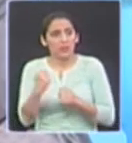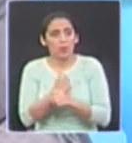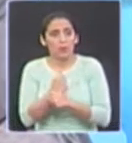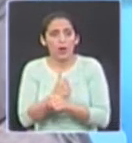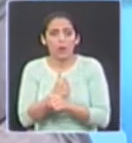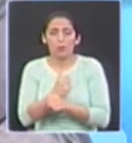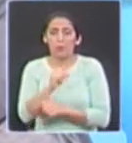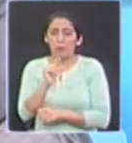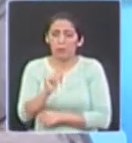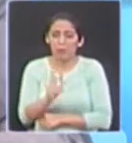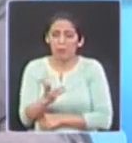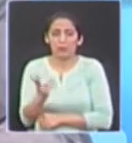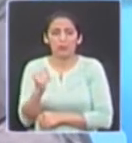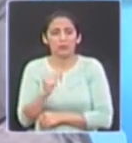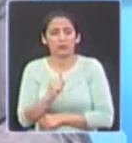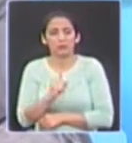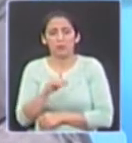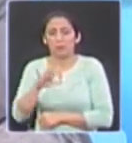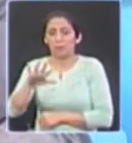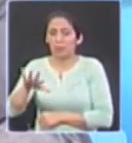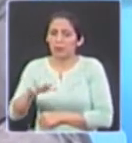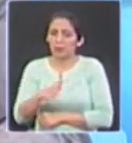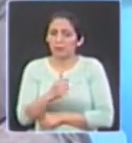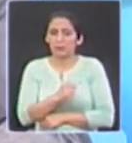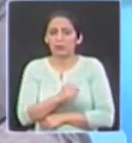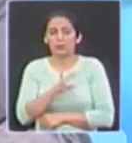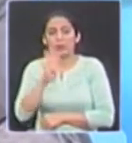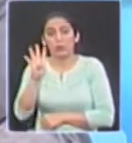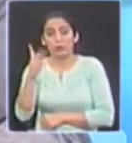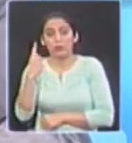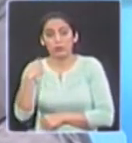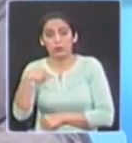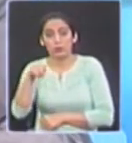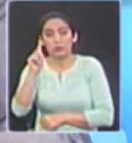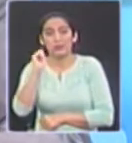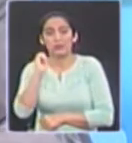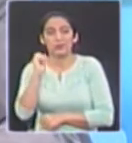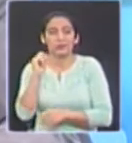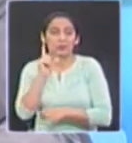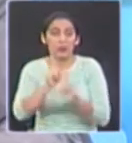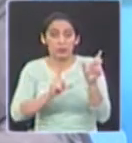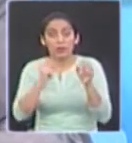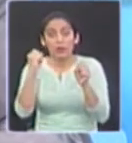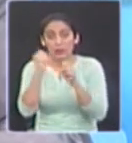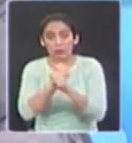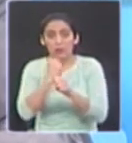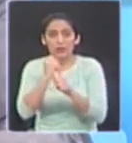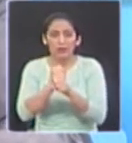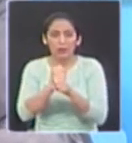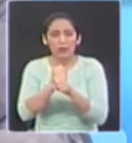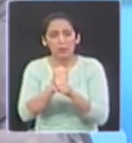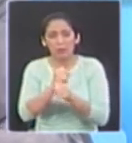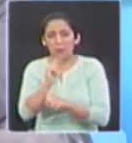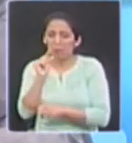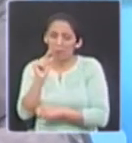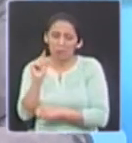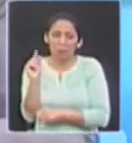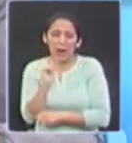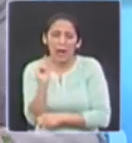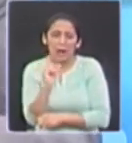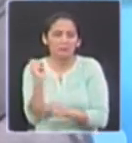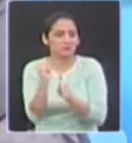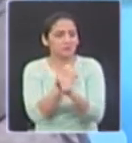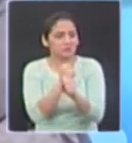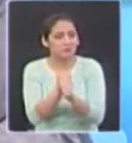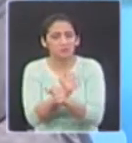grave de empleo formal, teniendo más de 4.600.000 personas en el empleo inadecuado, y eso lógicamente genera una informalidad que